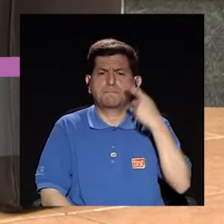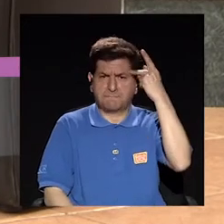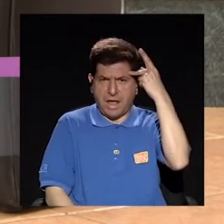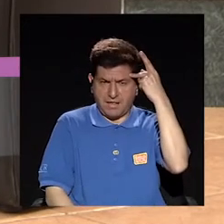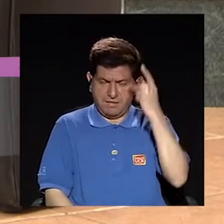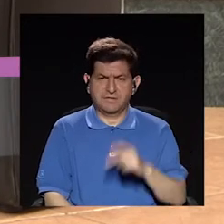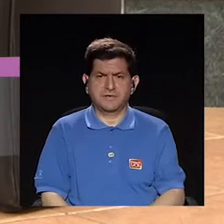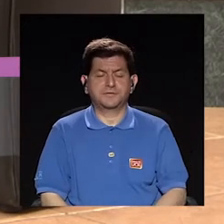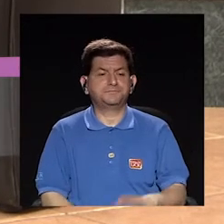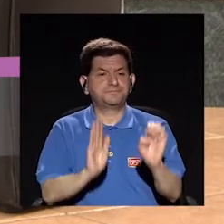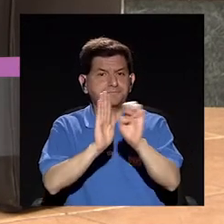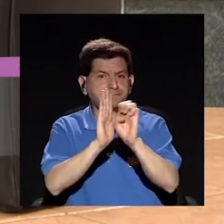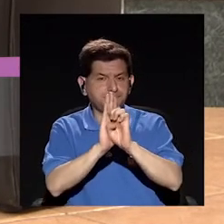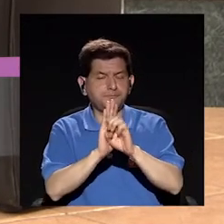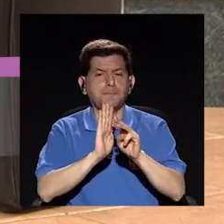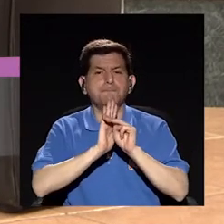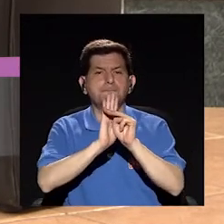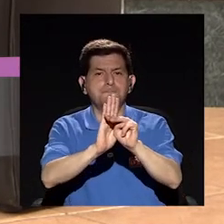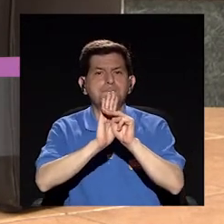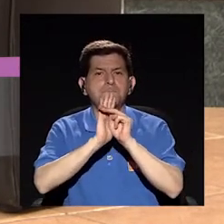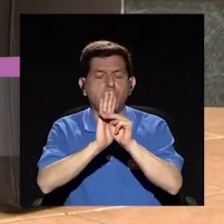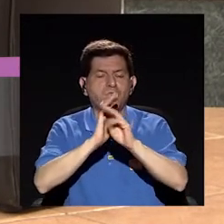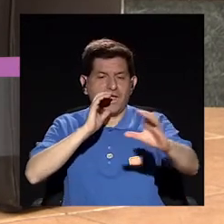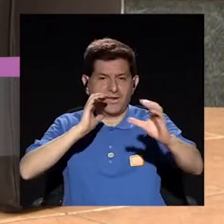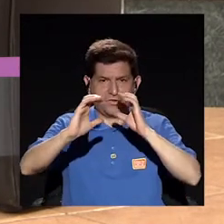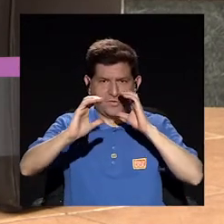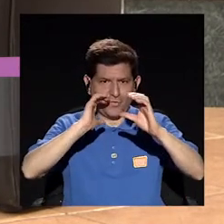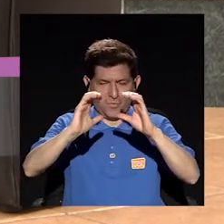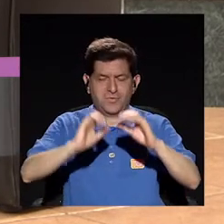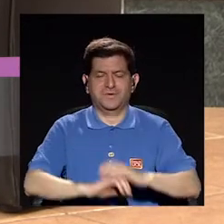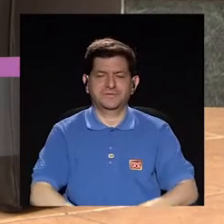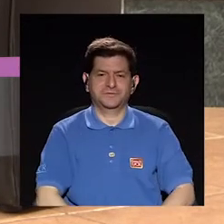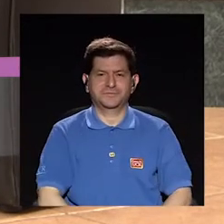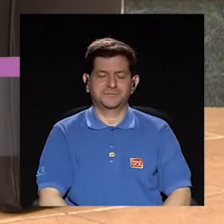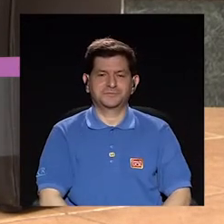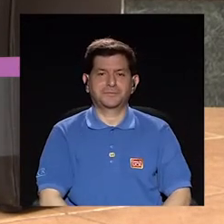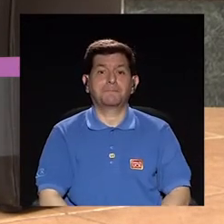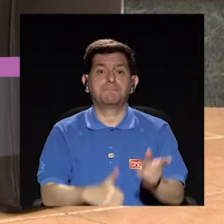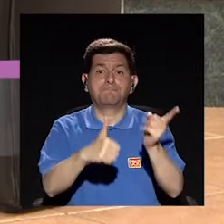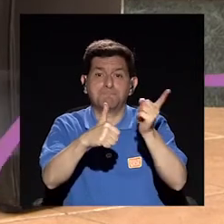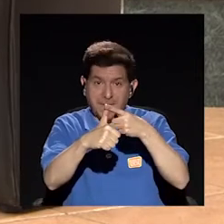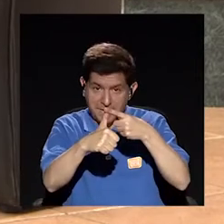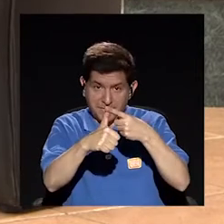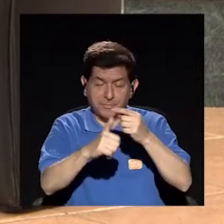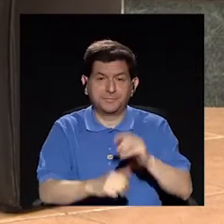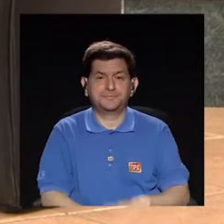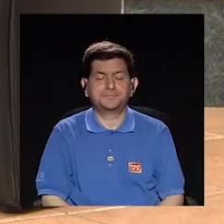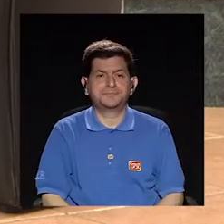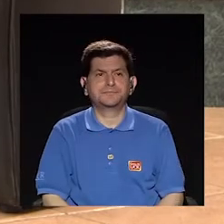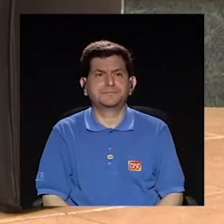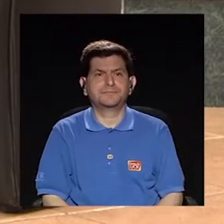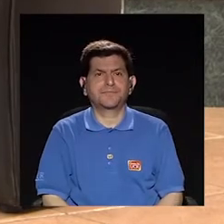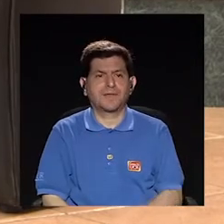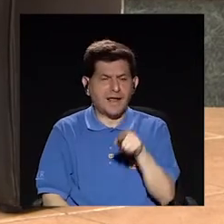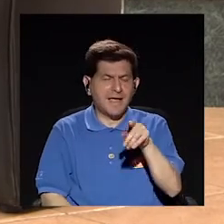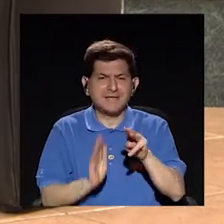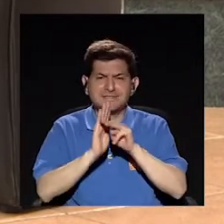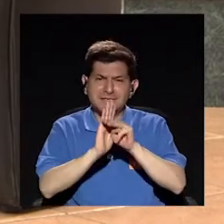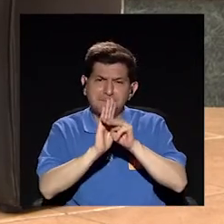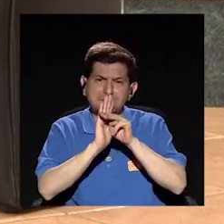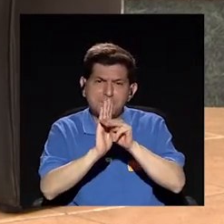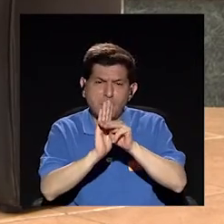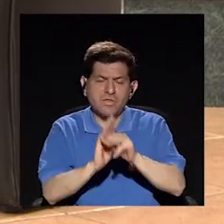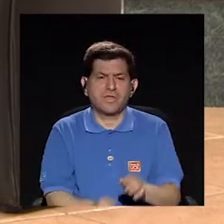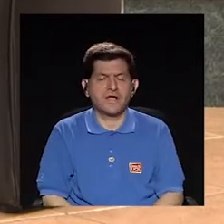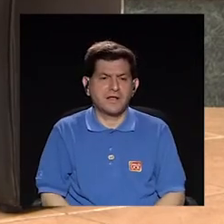padres, tenemos un ejemplo de un modelo de comunicación, ¿verdad? Primero, la primera parte de ese